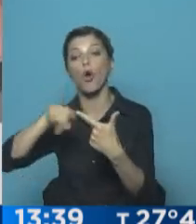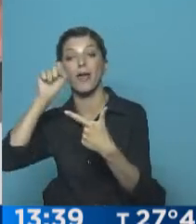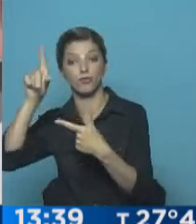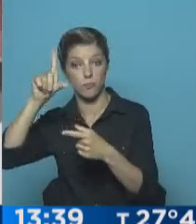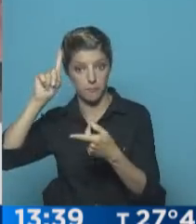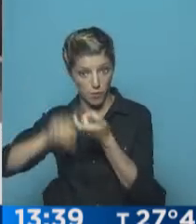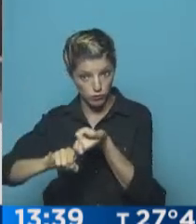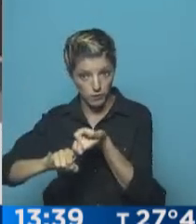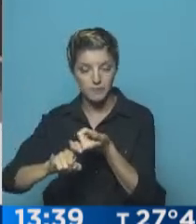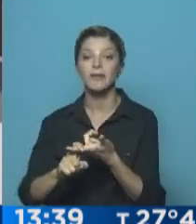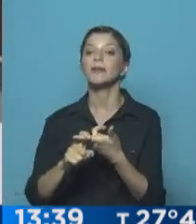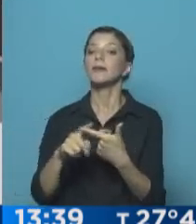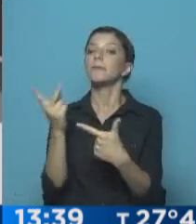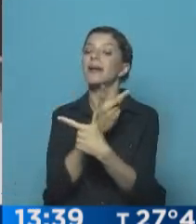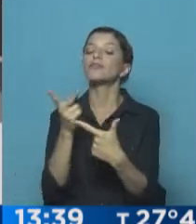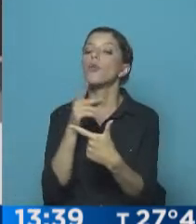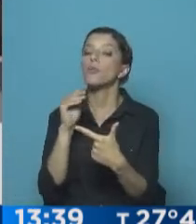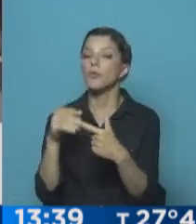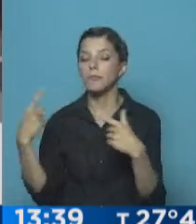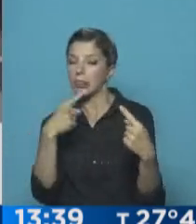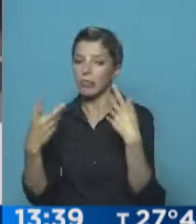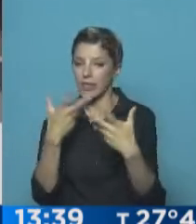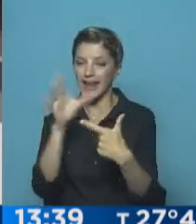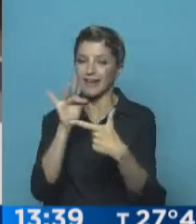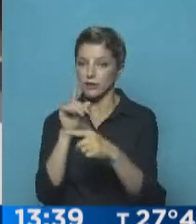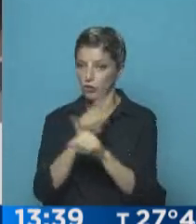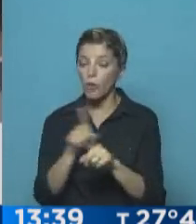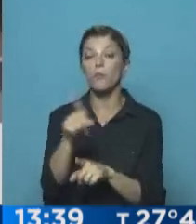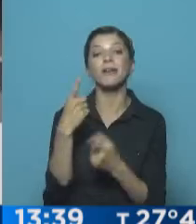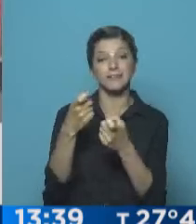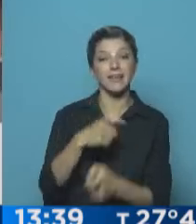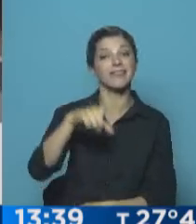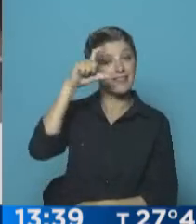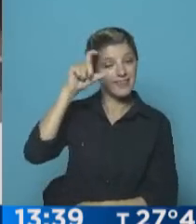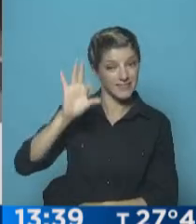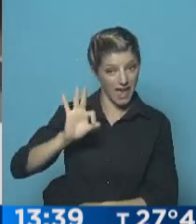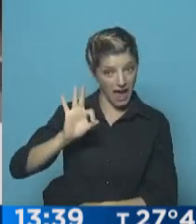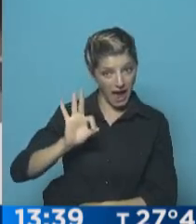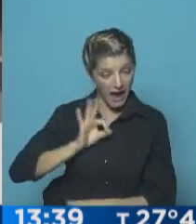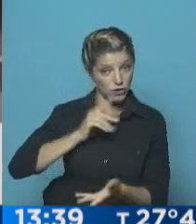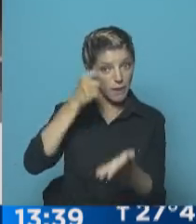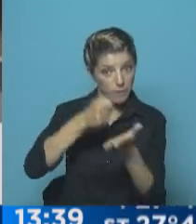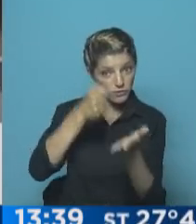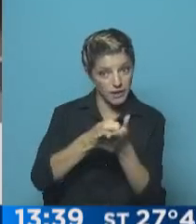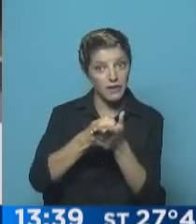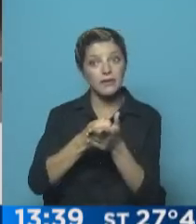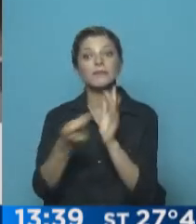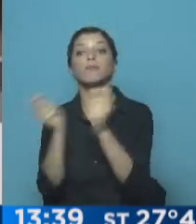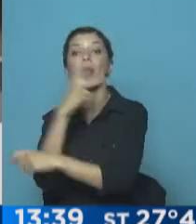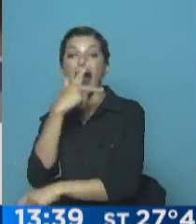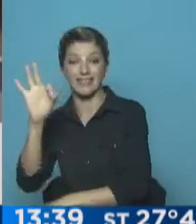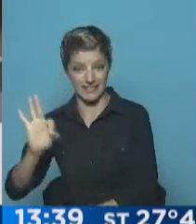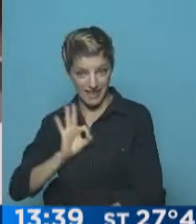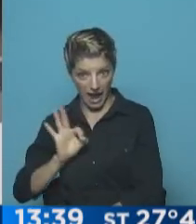indispensable transformar esa ese beneficio a jubilación ordinaria con 10 años de aporte a 30 ese ese tema técnico lo hizo nuestros